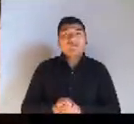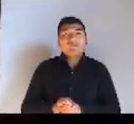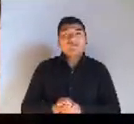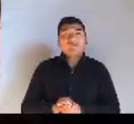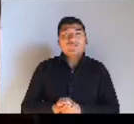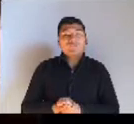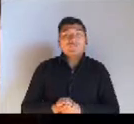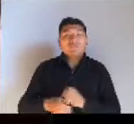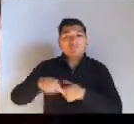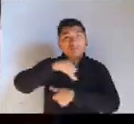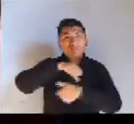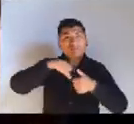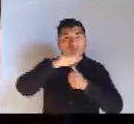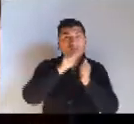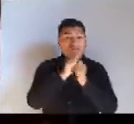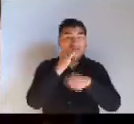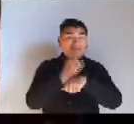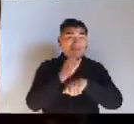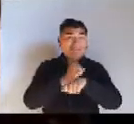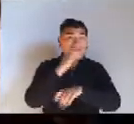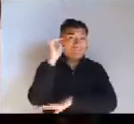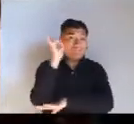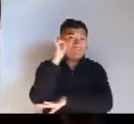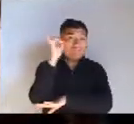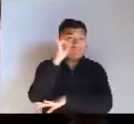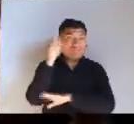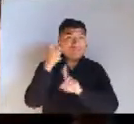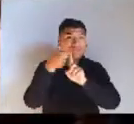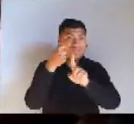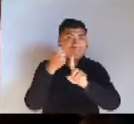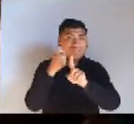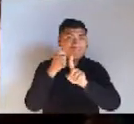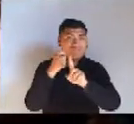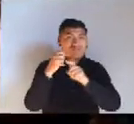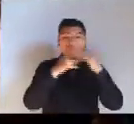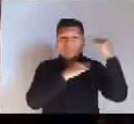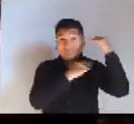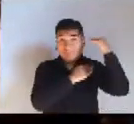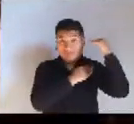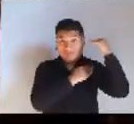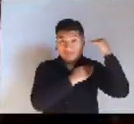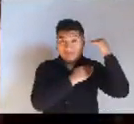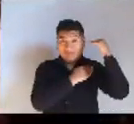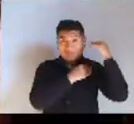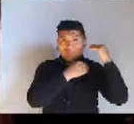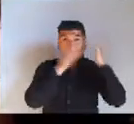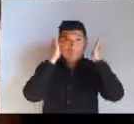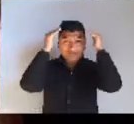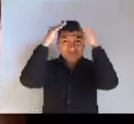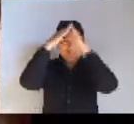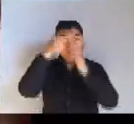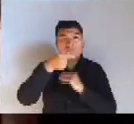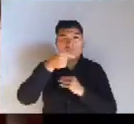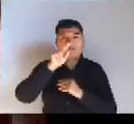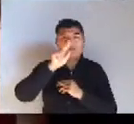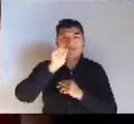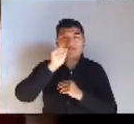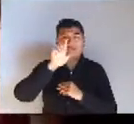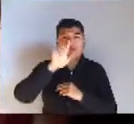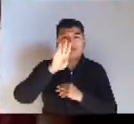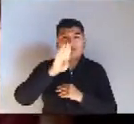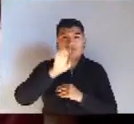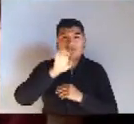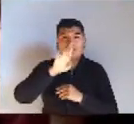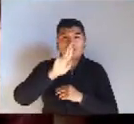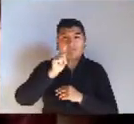Y en comunión con la Iglesia en Bolivia, también desde la Catedral de Santa Cruz, Monseñor Sergio Gualberti nos recordaba